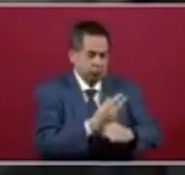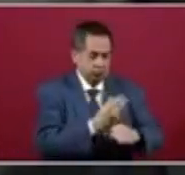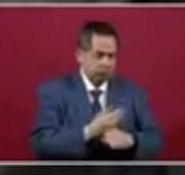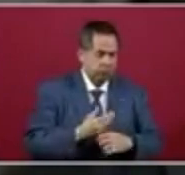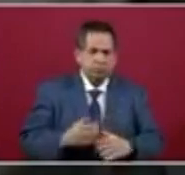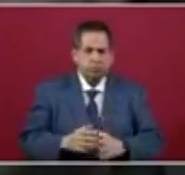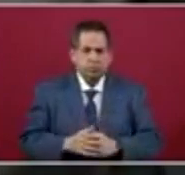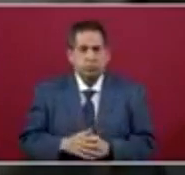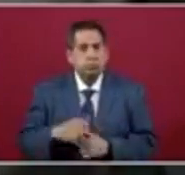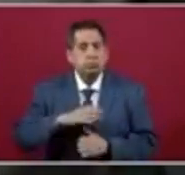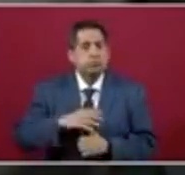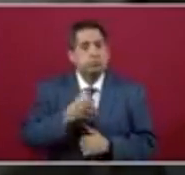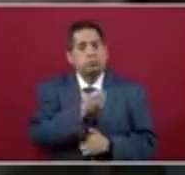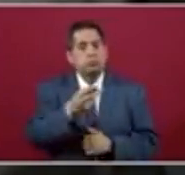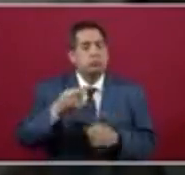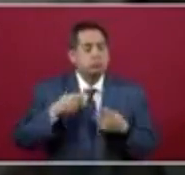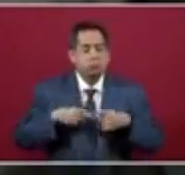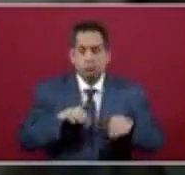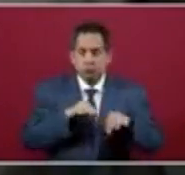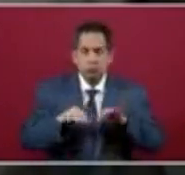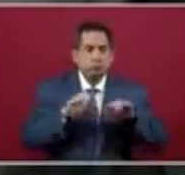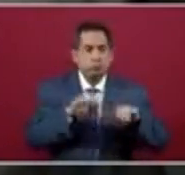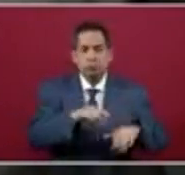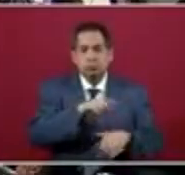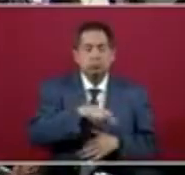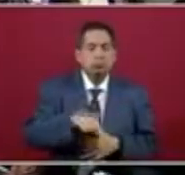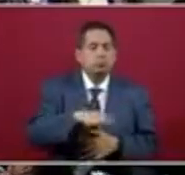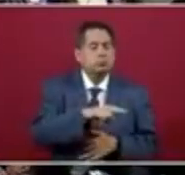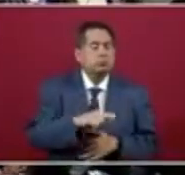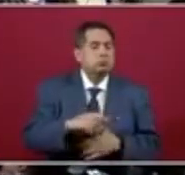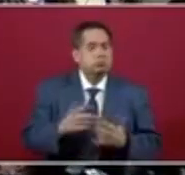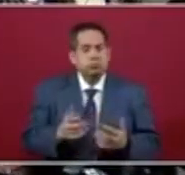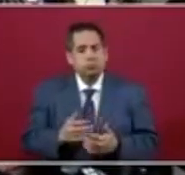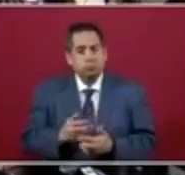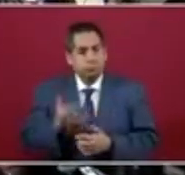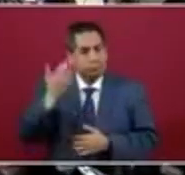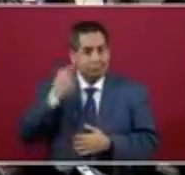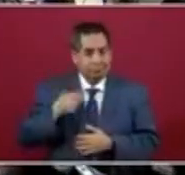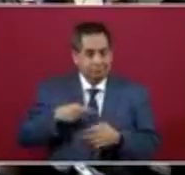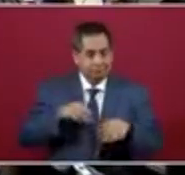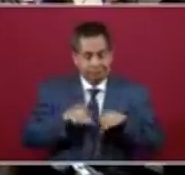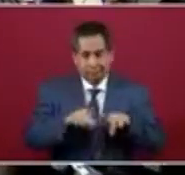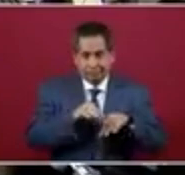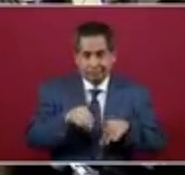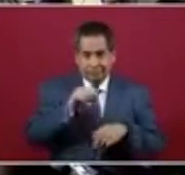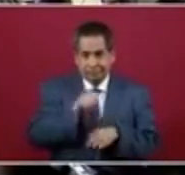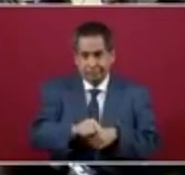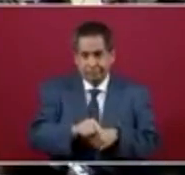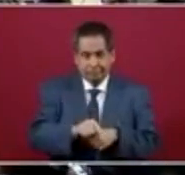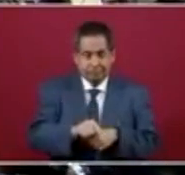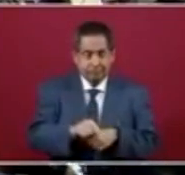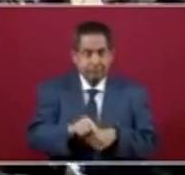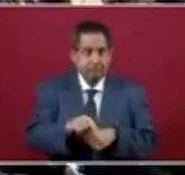porque hay trabajadores que buscan, bueno, que estaban trabajando en el anterior aeropuerto, pero ahora buscan que